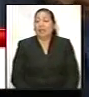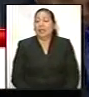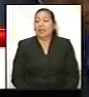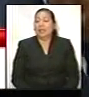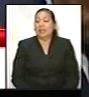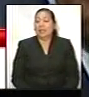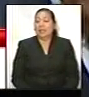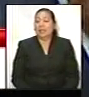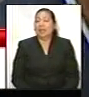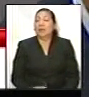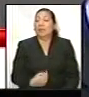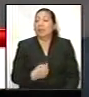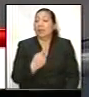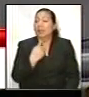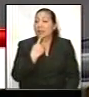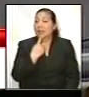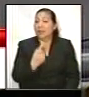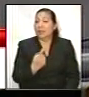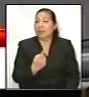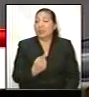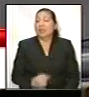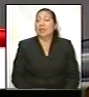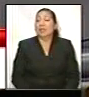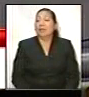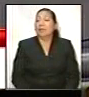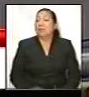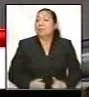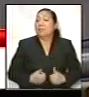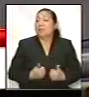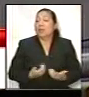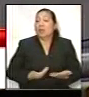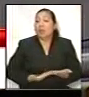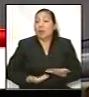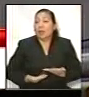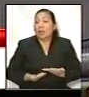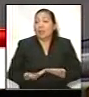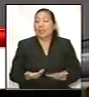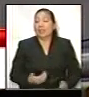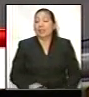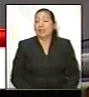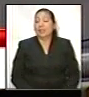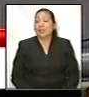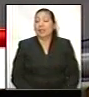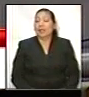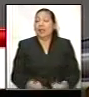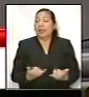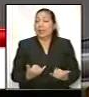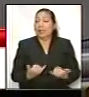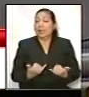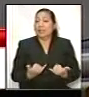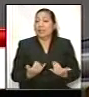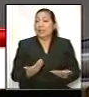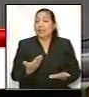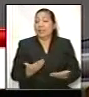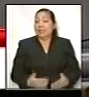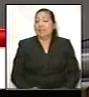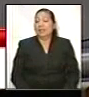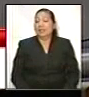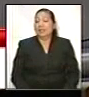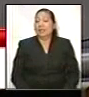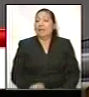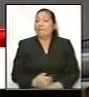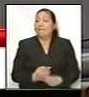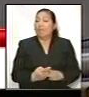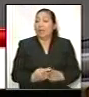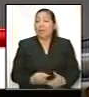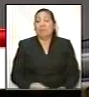Tacna, como repito, colegas, vive del comercio y los servicios. Y este sistema,